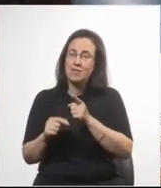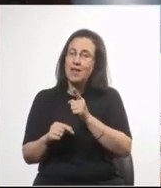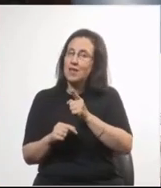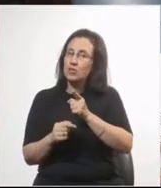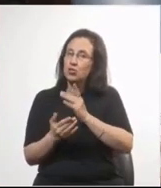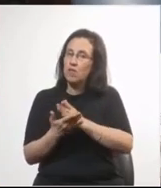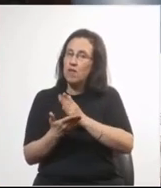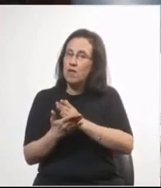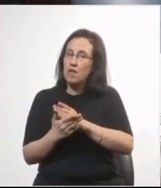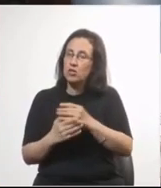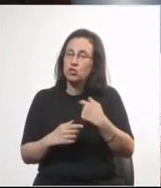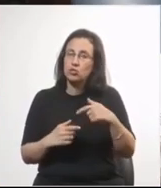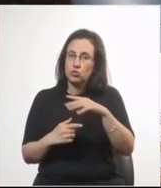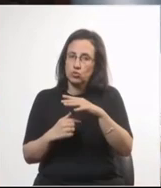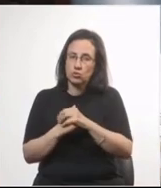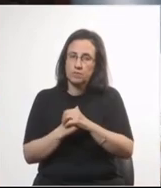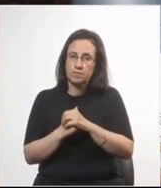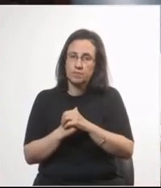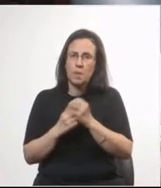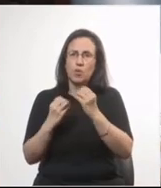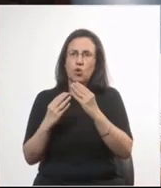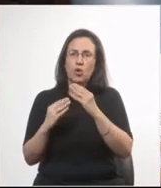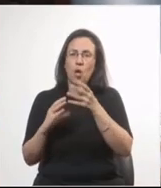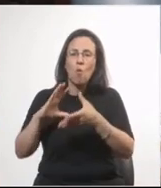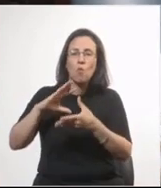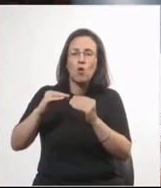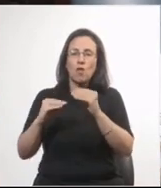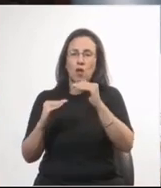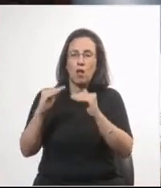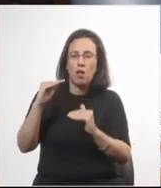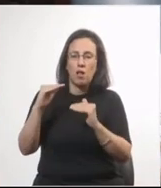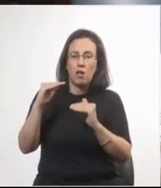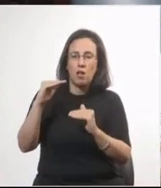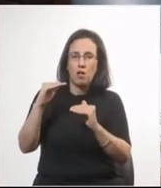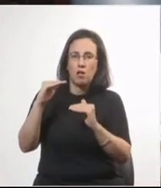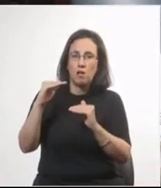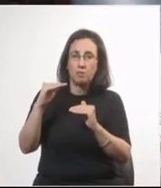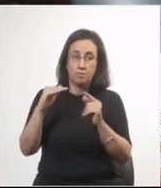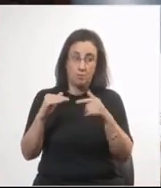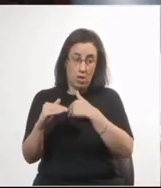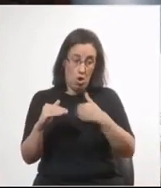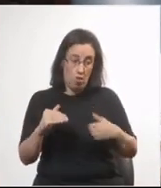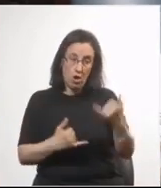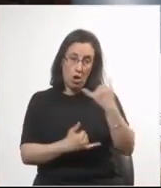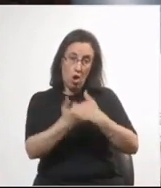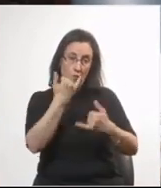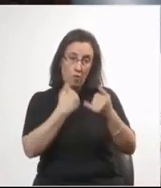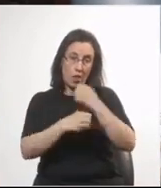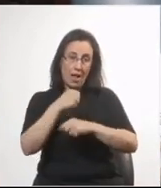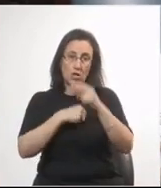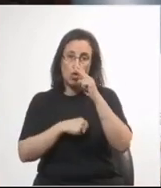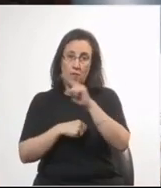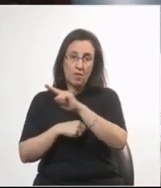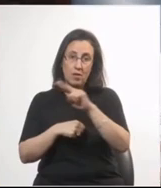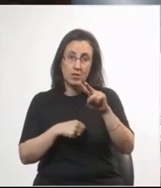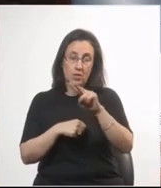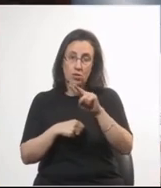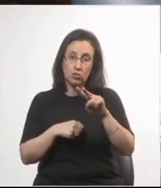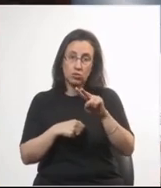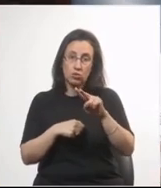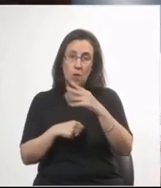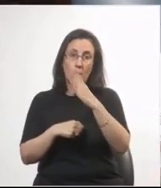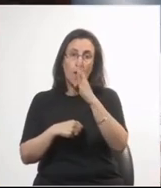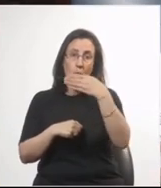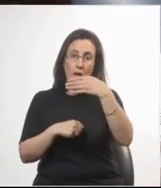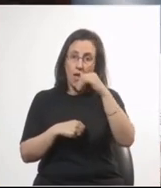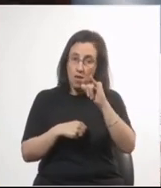qué modelo de la desigualdad? El gobierno informa que en el año 2022 el Producto Bruto